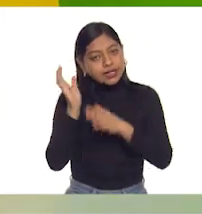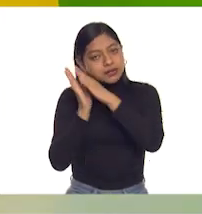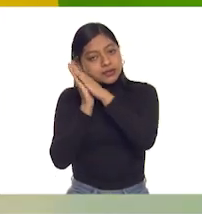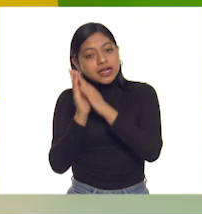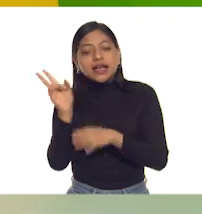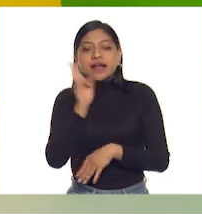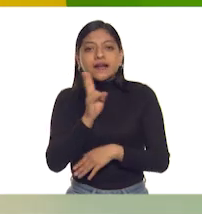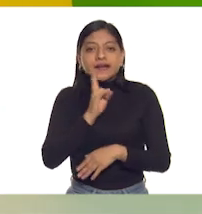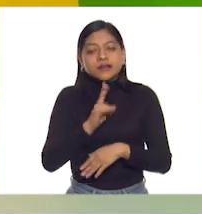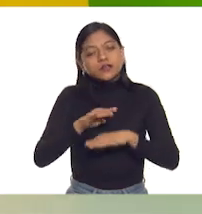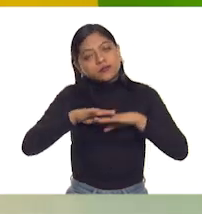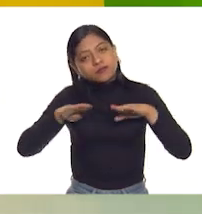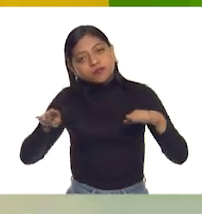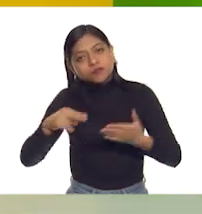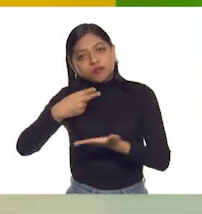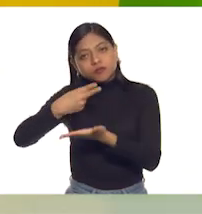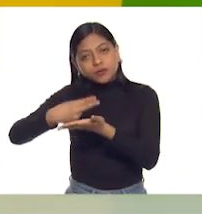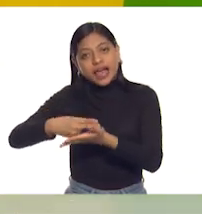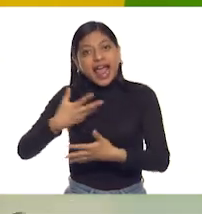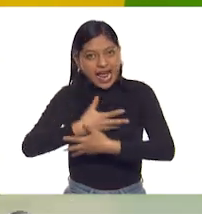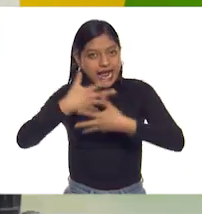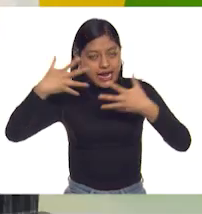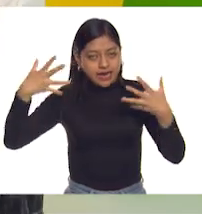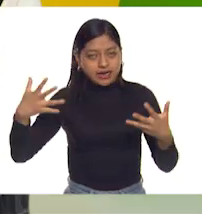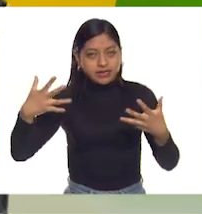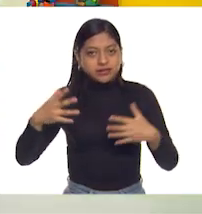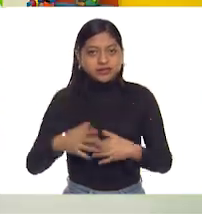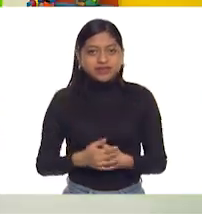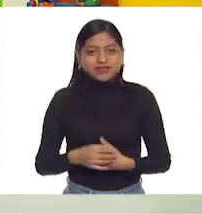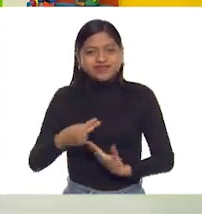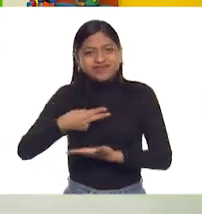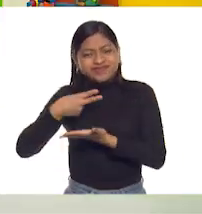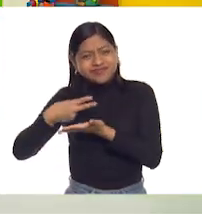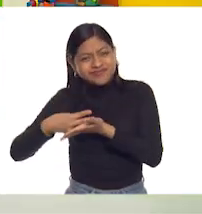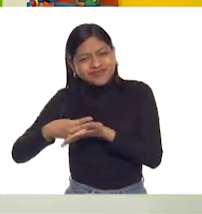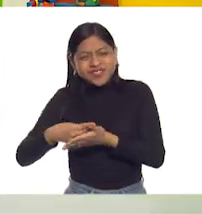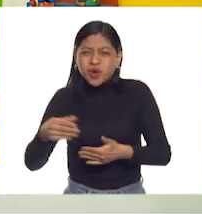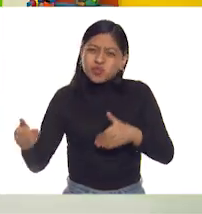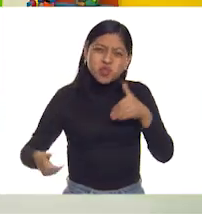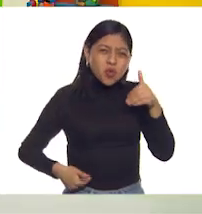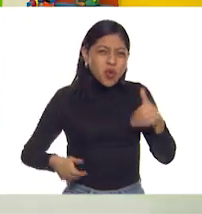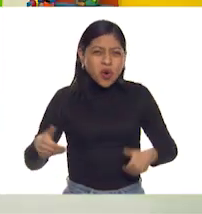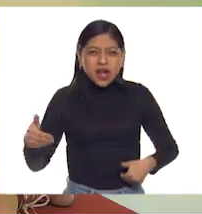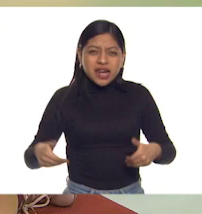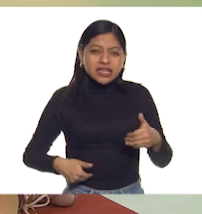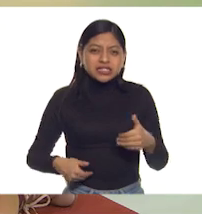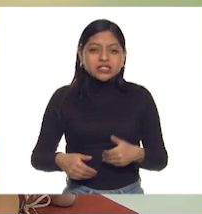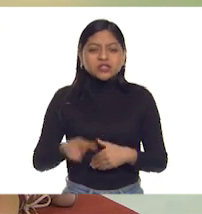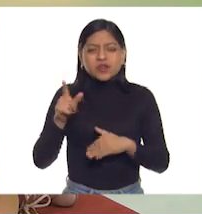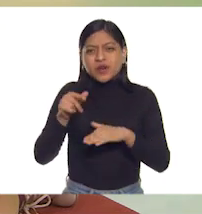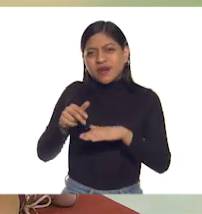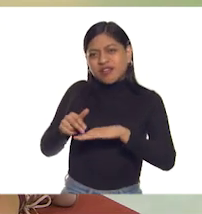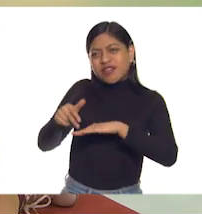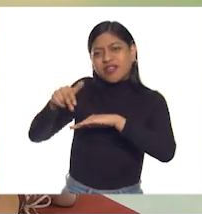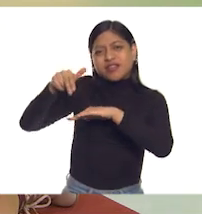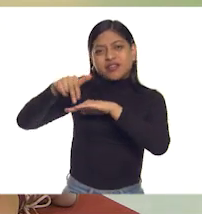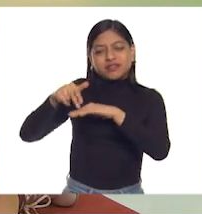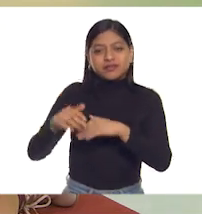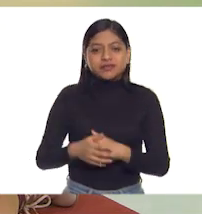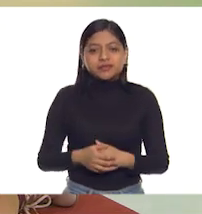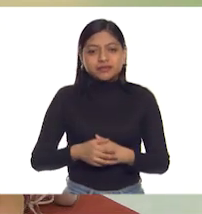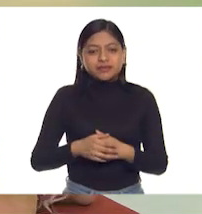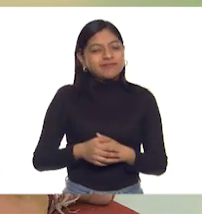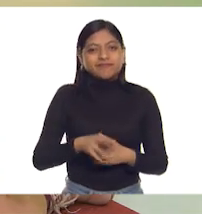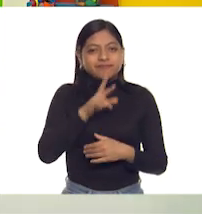camas. Probó la cama grande, pero estaba demasiado alta. Después, probó